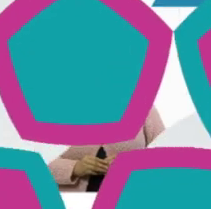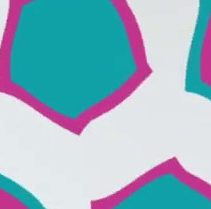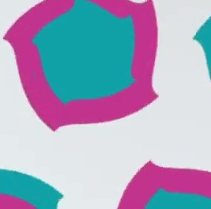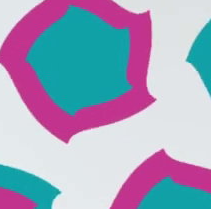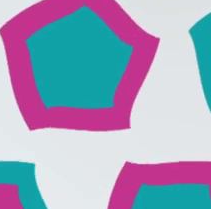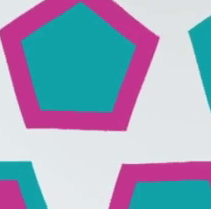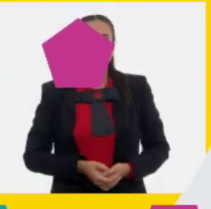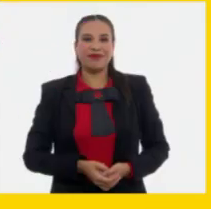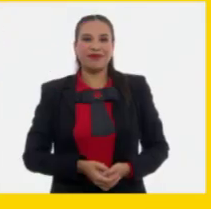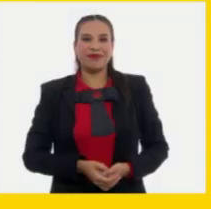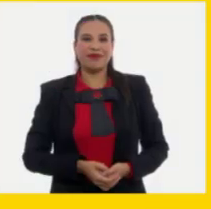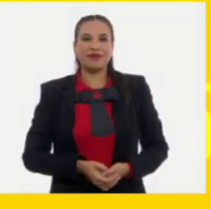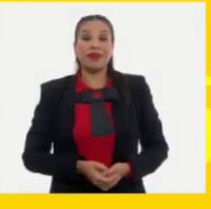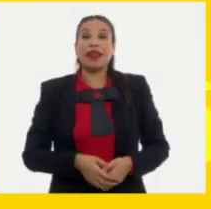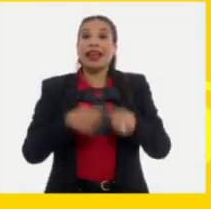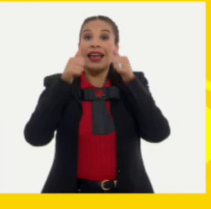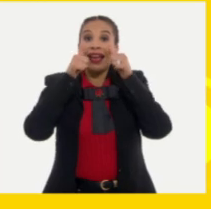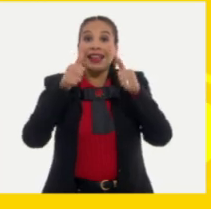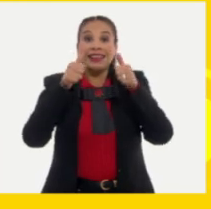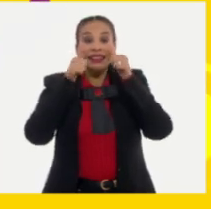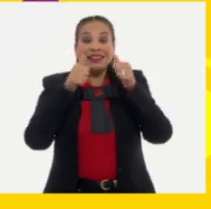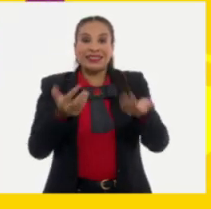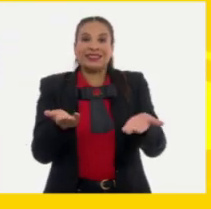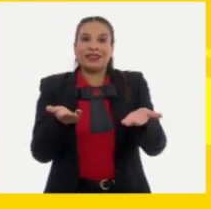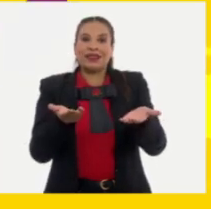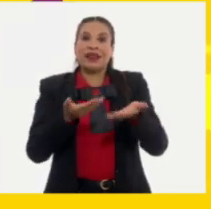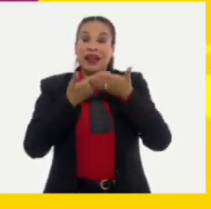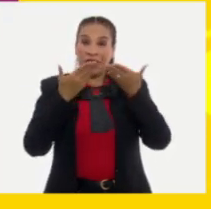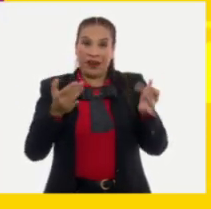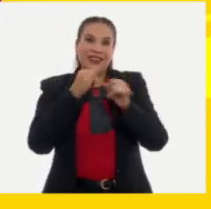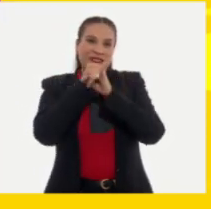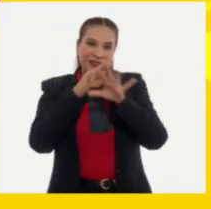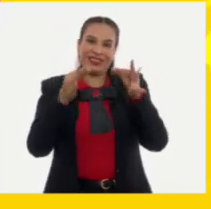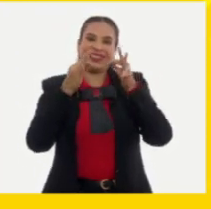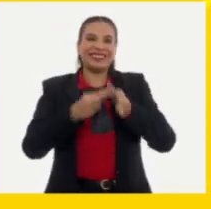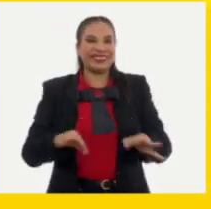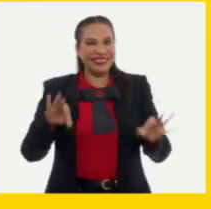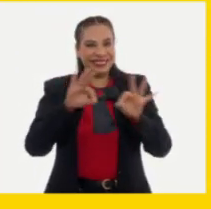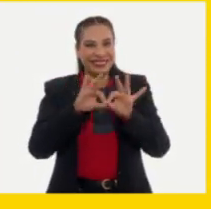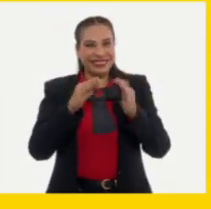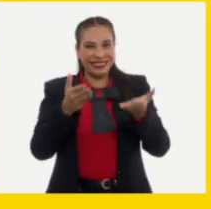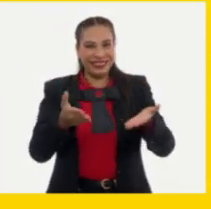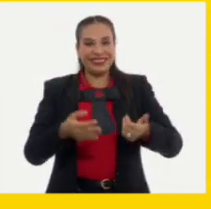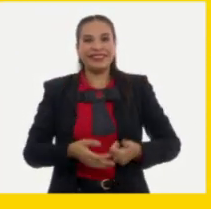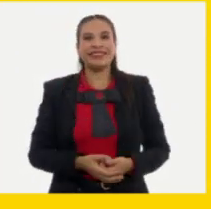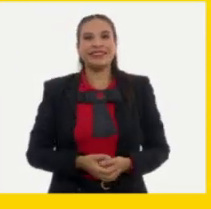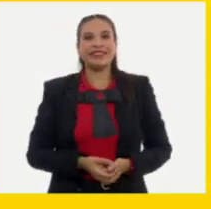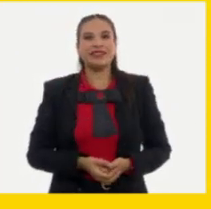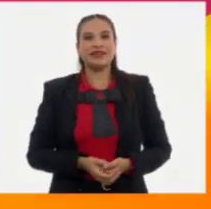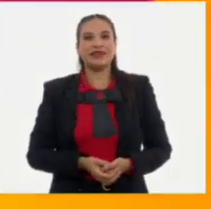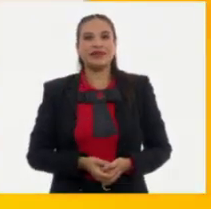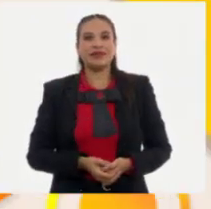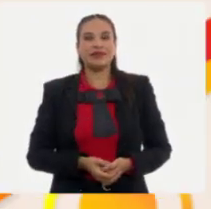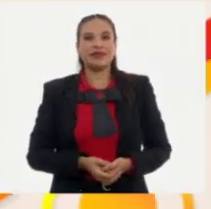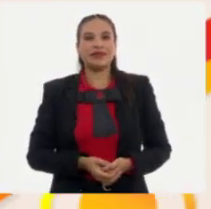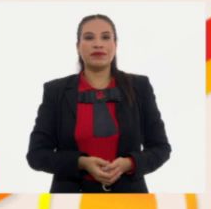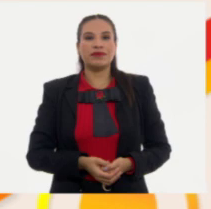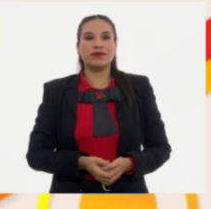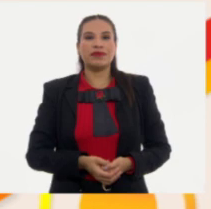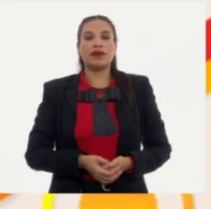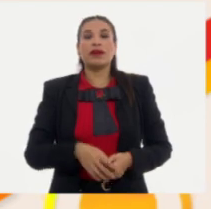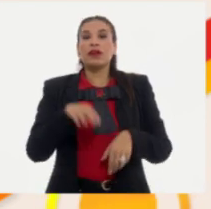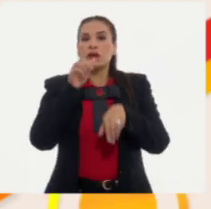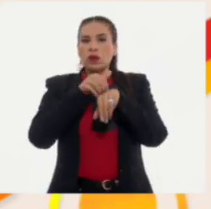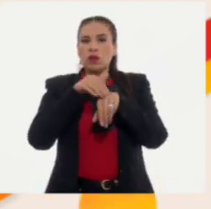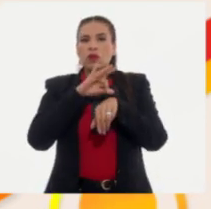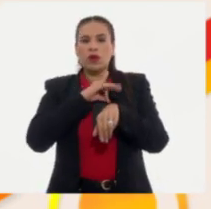aprendeencasa.cep.gov.mx. ¡Atención! ¡Atención! A continuación, información importante. A este